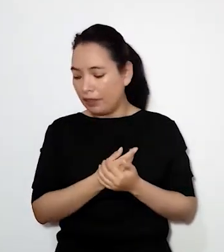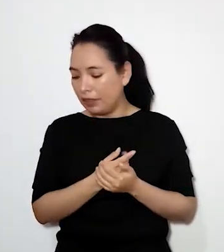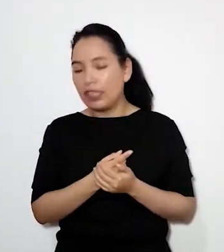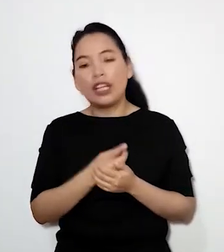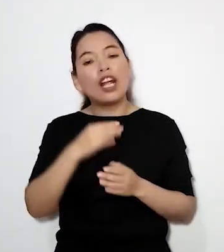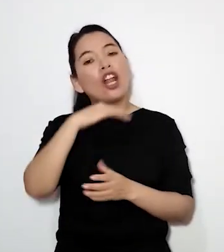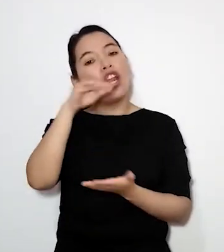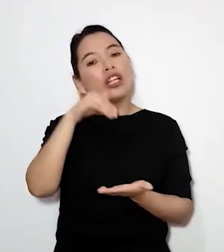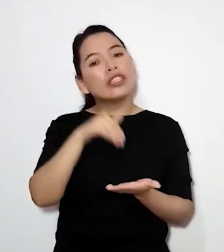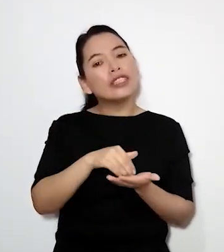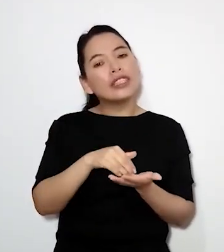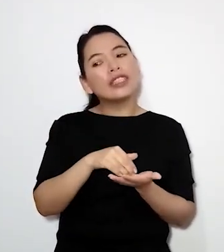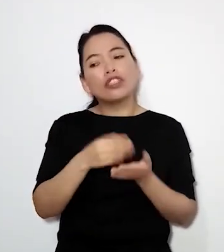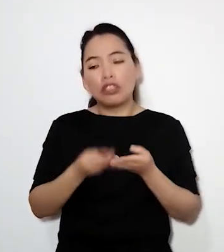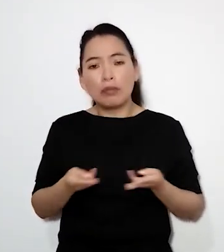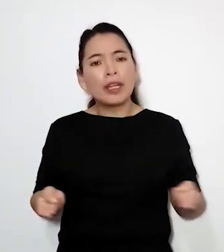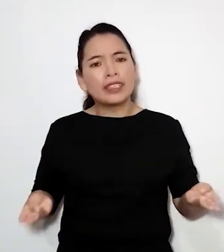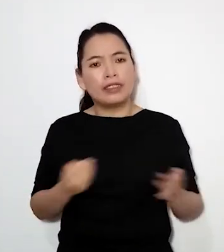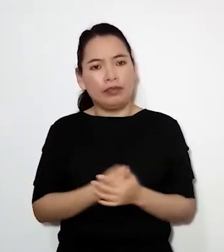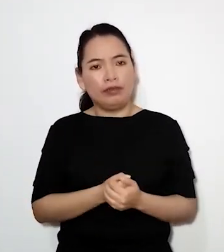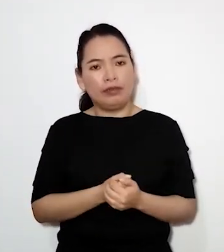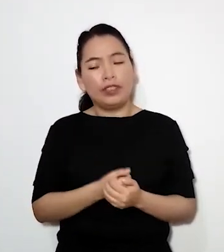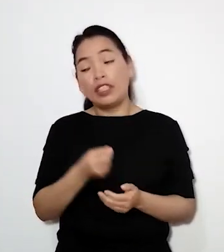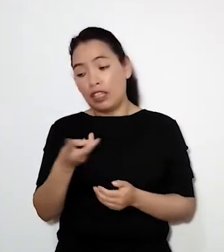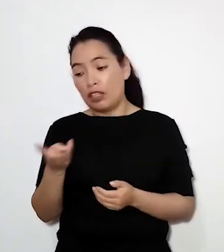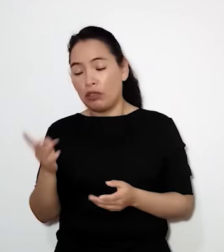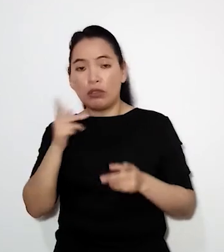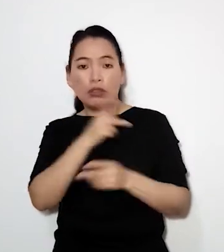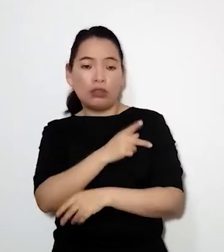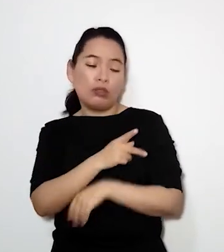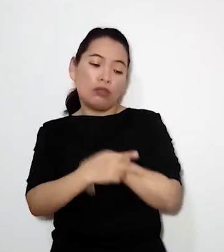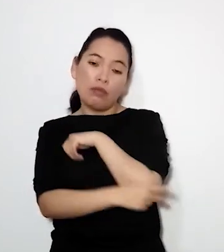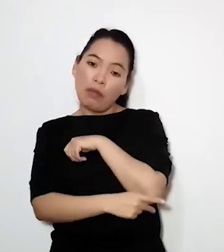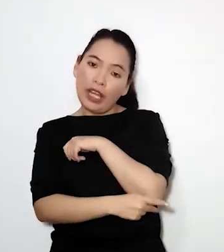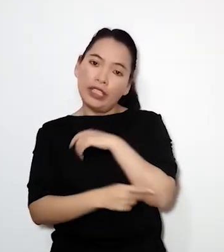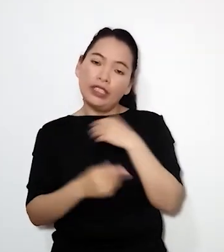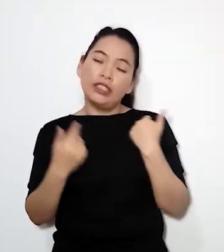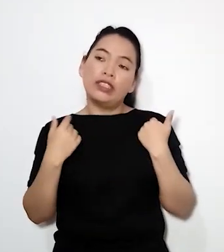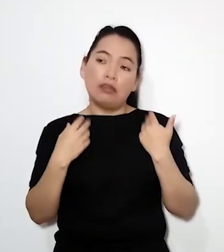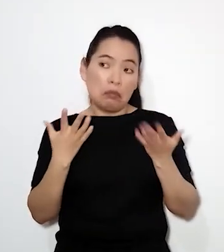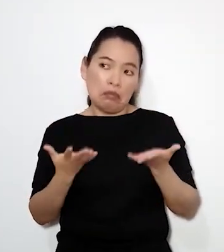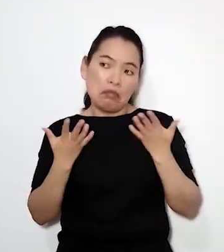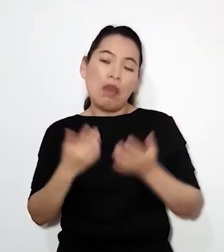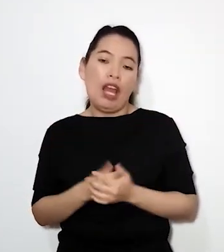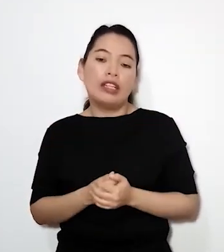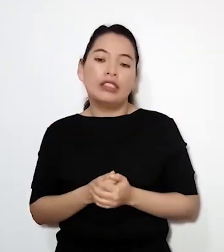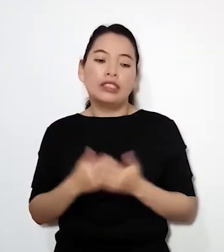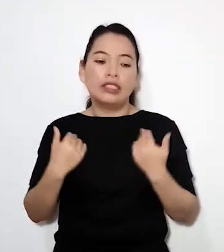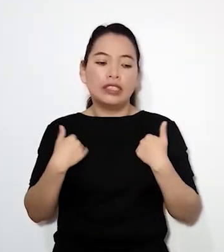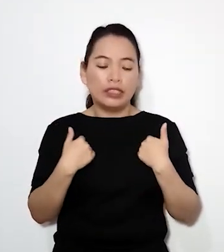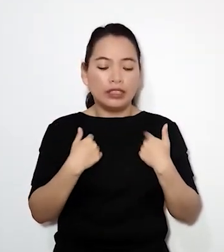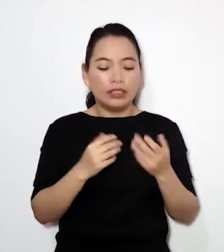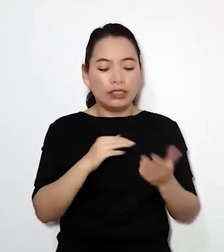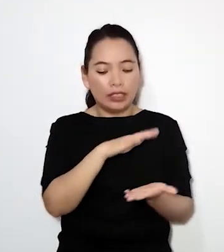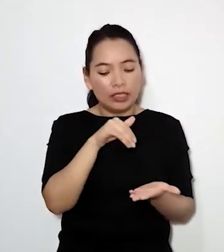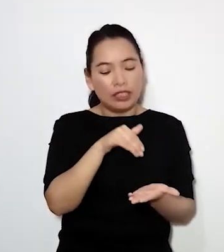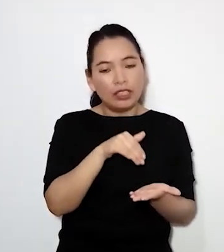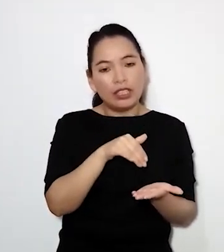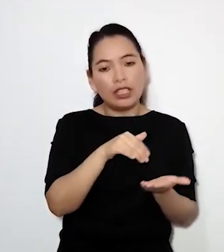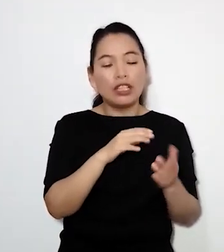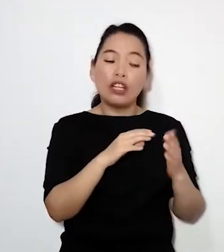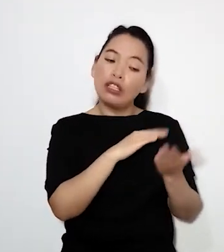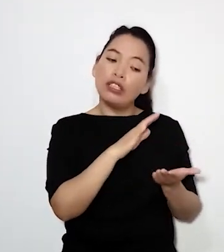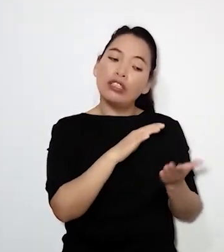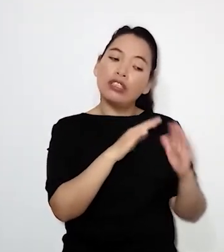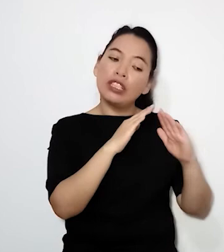en aquellos países, y son muchos, en los que se están convirtiendo las escuelas especiales, que están desapareciendo porque